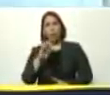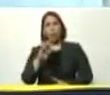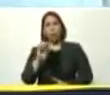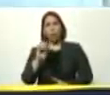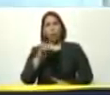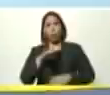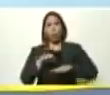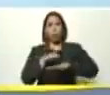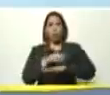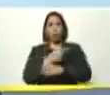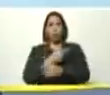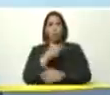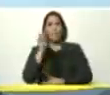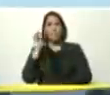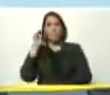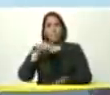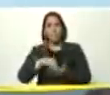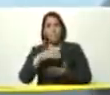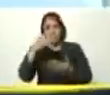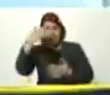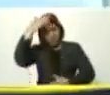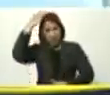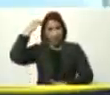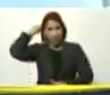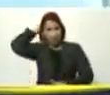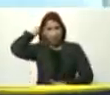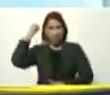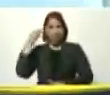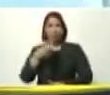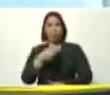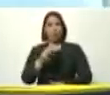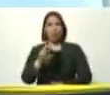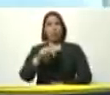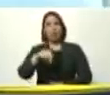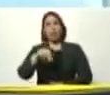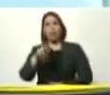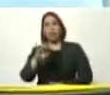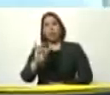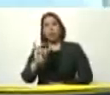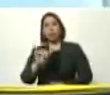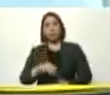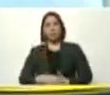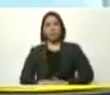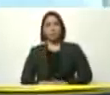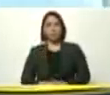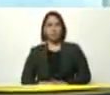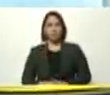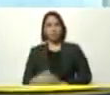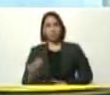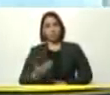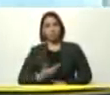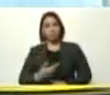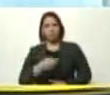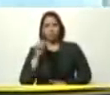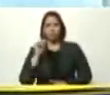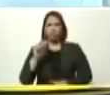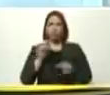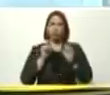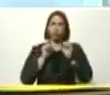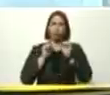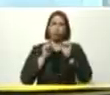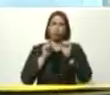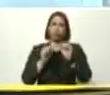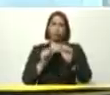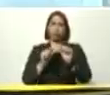municipio Miranda, Coro, Coro, Coro, Henry Hernández. El alcalde de Punto Fijo, allá en